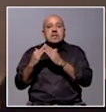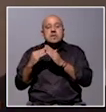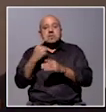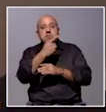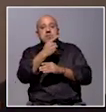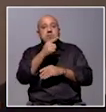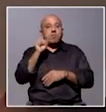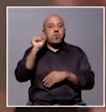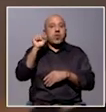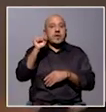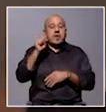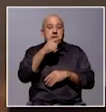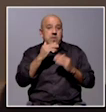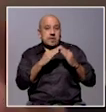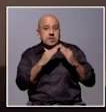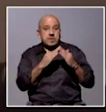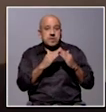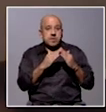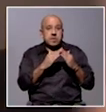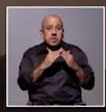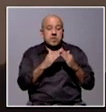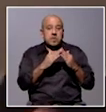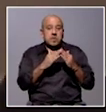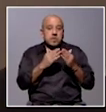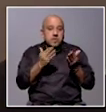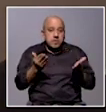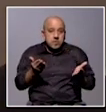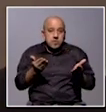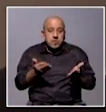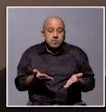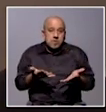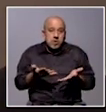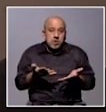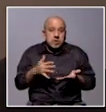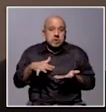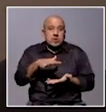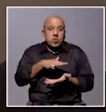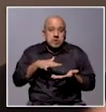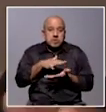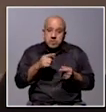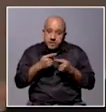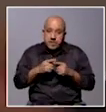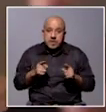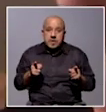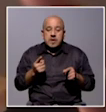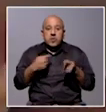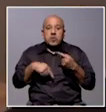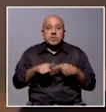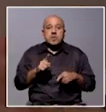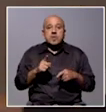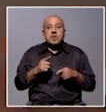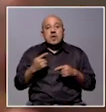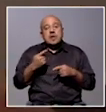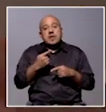puerta en la buena todos sabemos que estamos en una situación extraordinaria pero de alguna manera